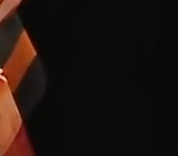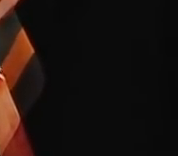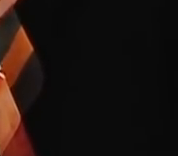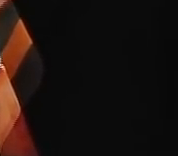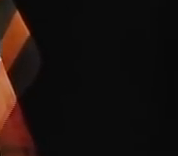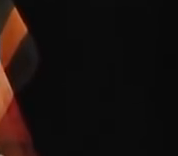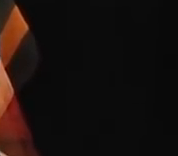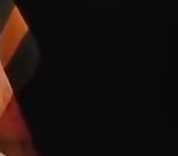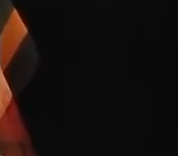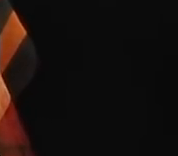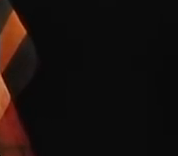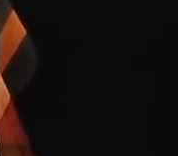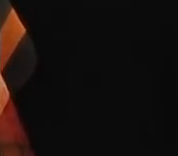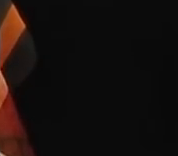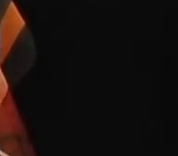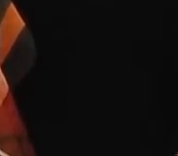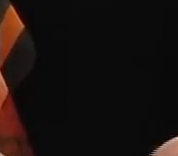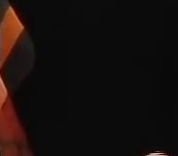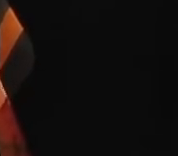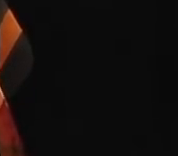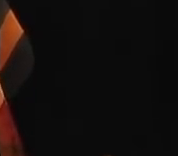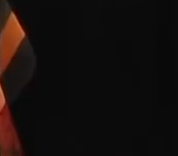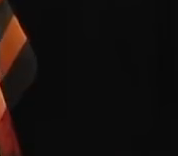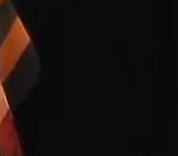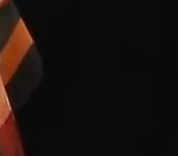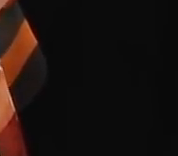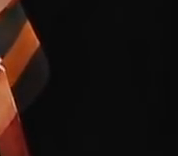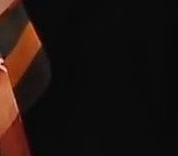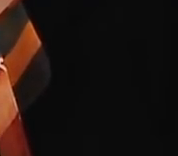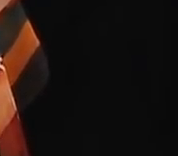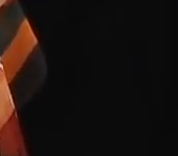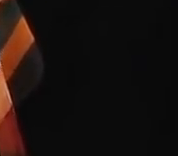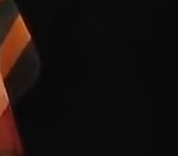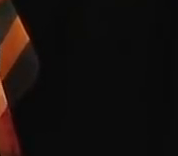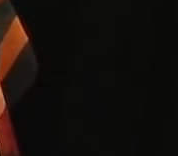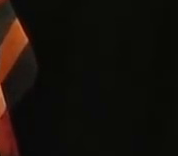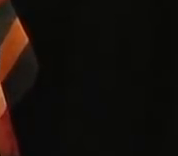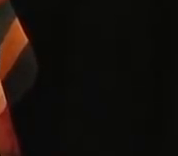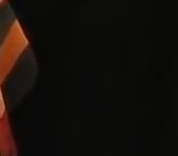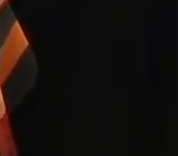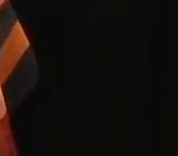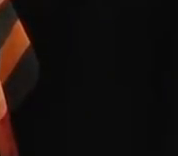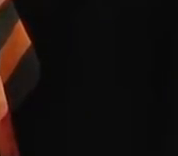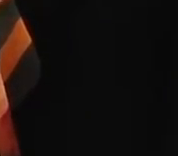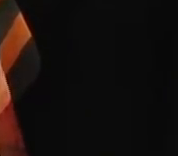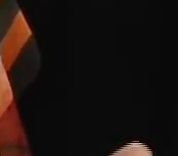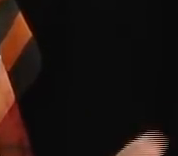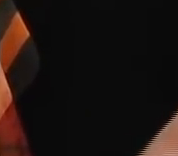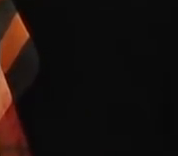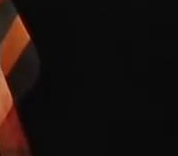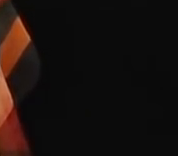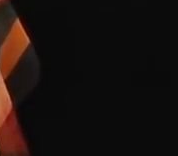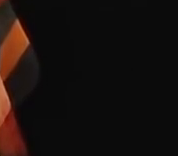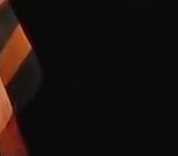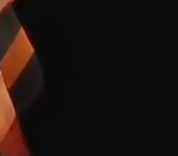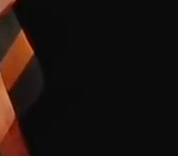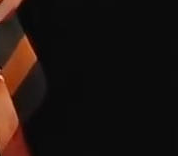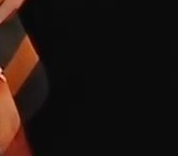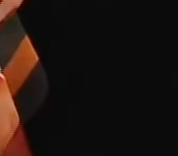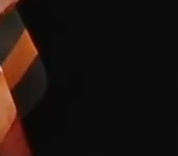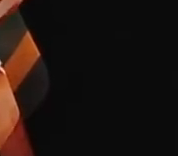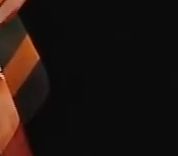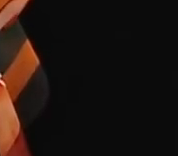caso Richard Swing. Y, por supuesto, esto está presentado en la Comisión de Fiscalización y el Congreso va a evaluar el material para ver